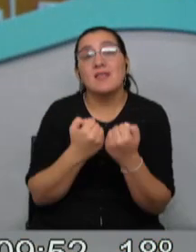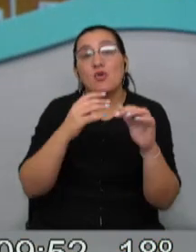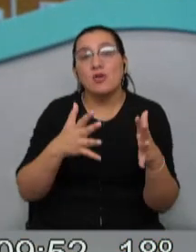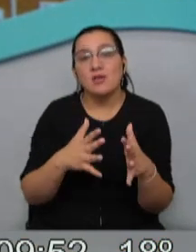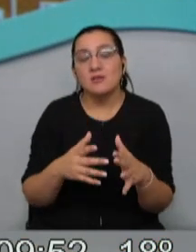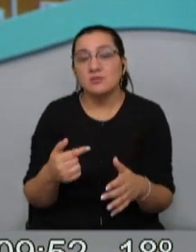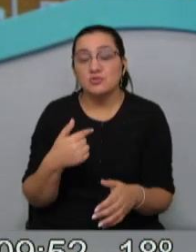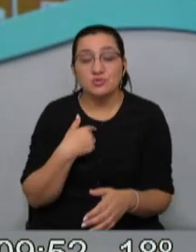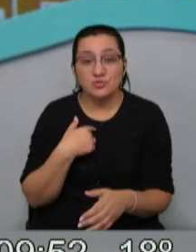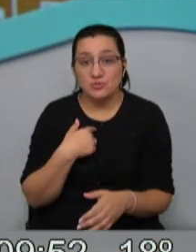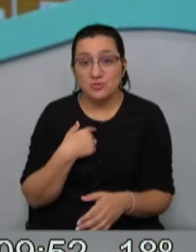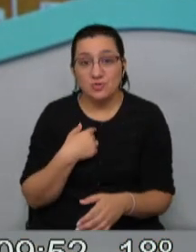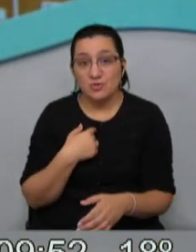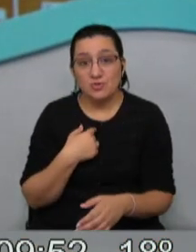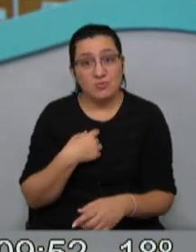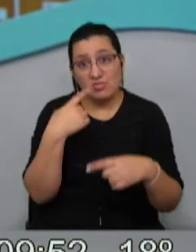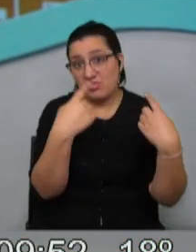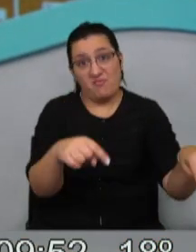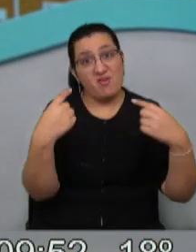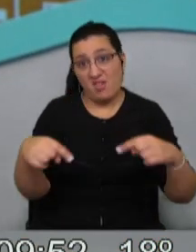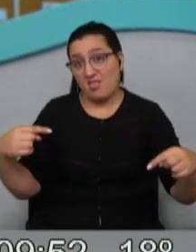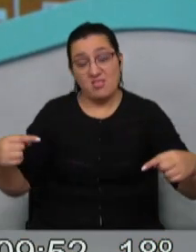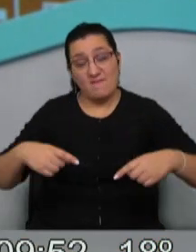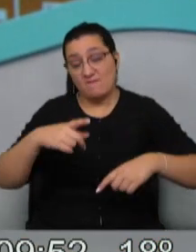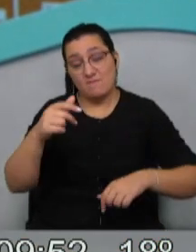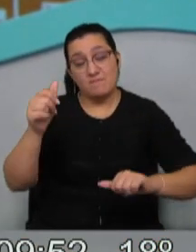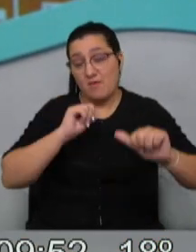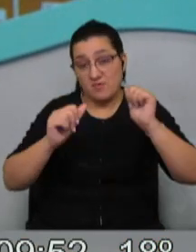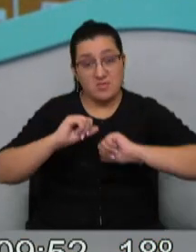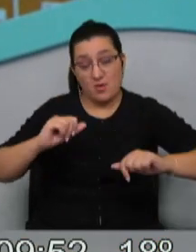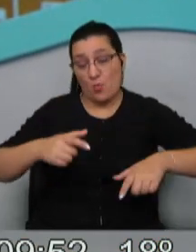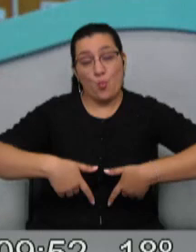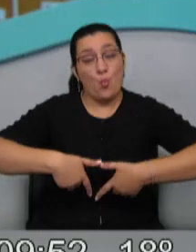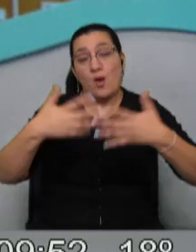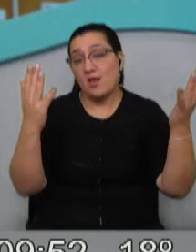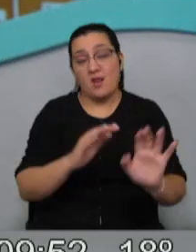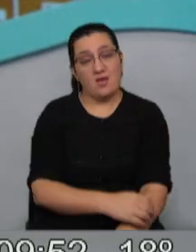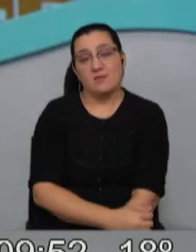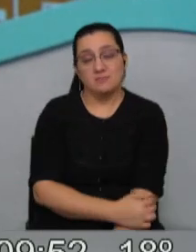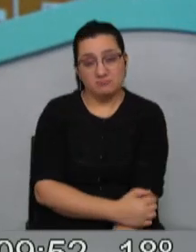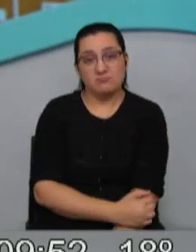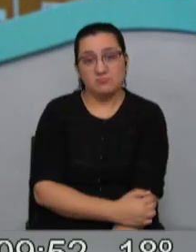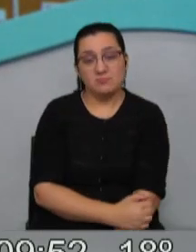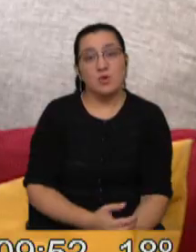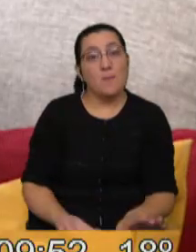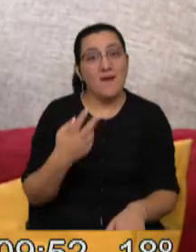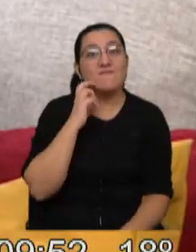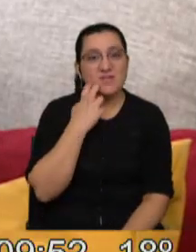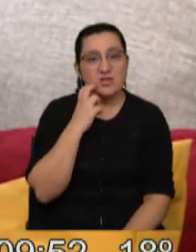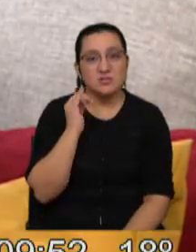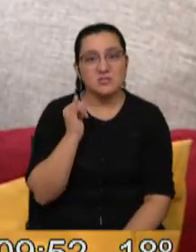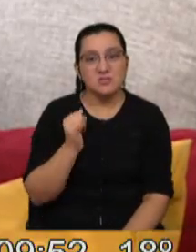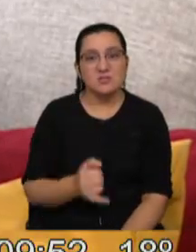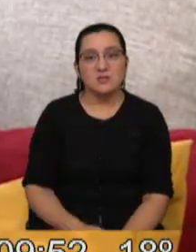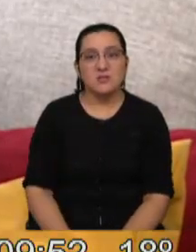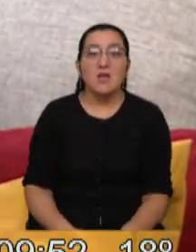todo el abanico de bebidas alcohólicas que estén que en la mesa. Existan. O que elija el que elija. Cualquiera. Sí, pero más vino, más creo.